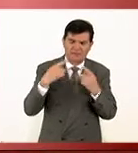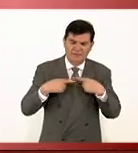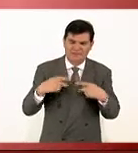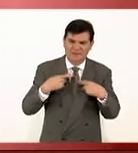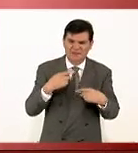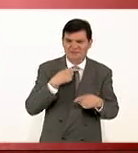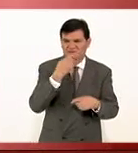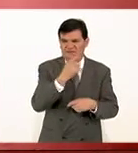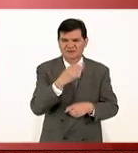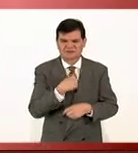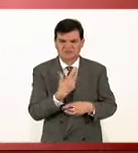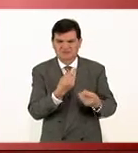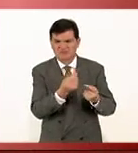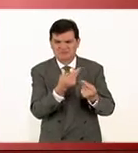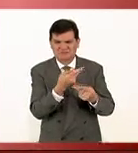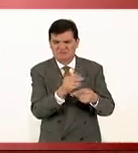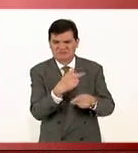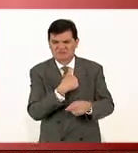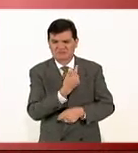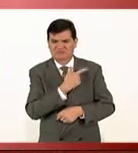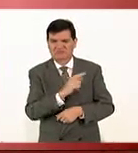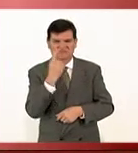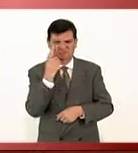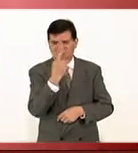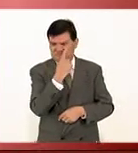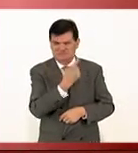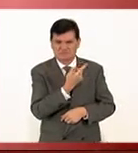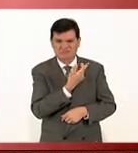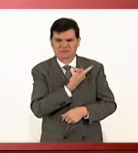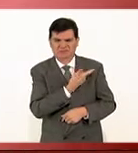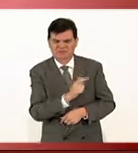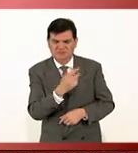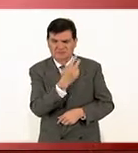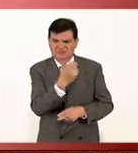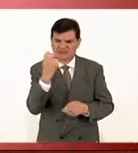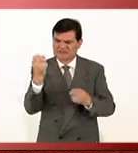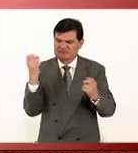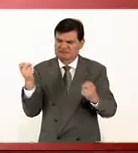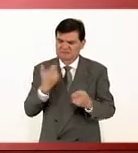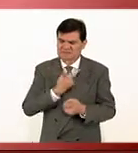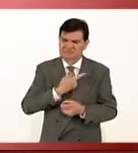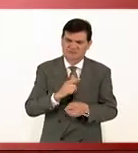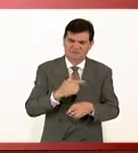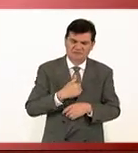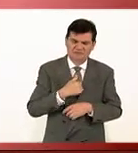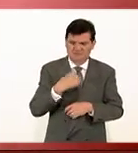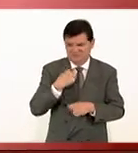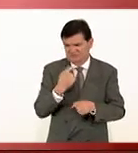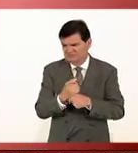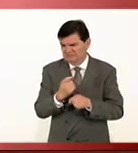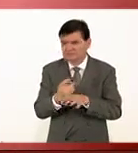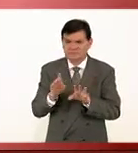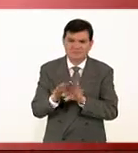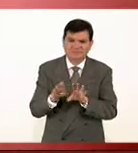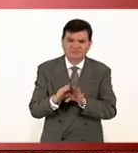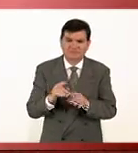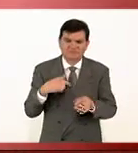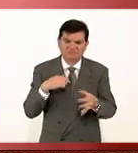que dice yo no estoy con ninguno, claro, ¿no? Claro. Yo primero veo mis opciones y